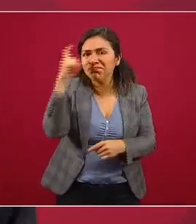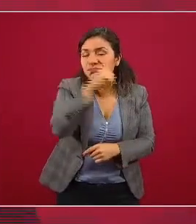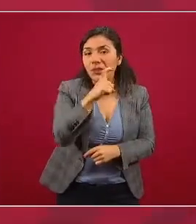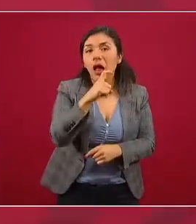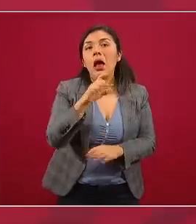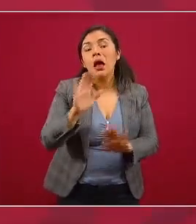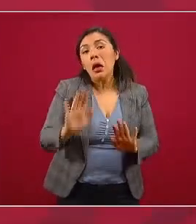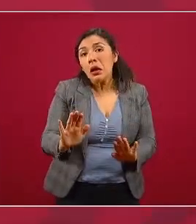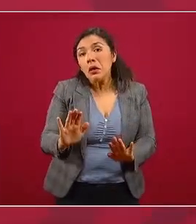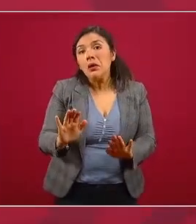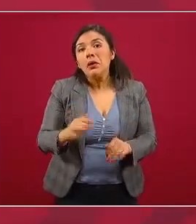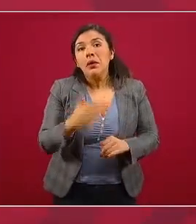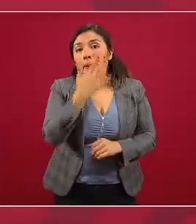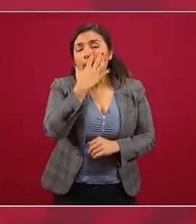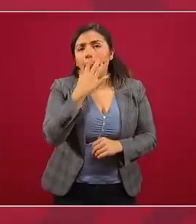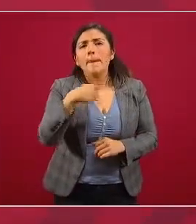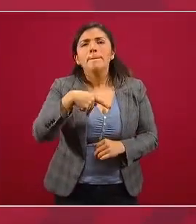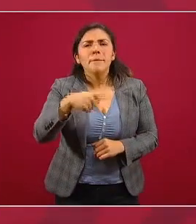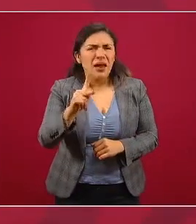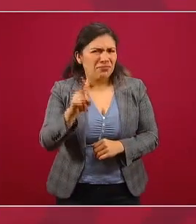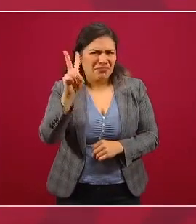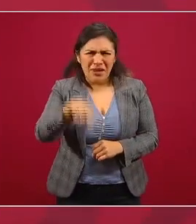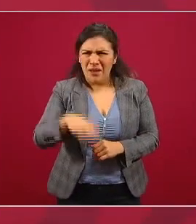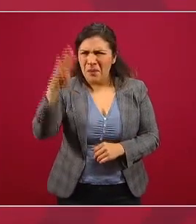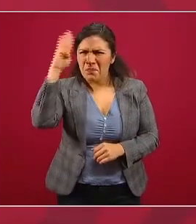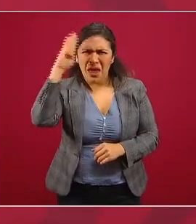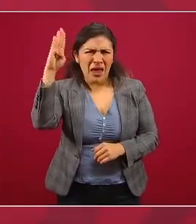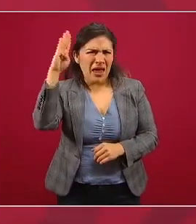pero algo escandaloso,